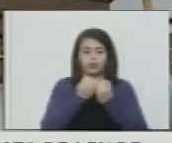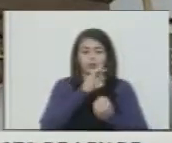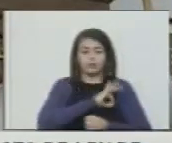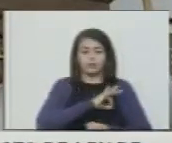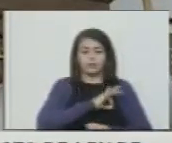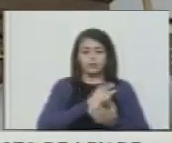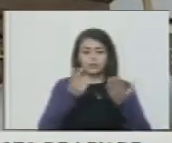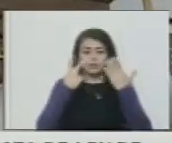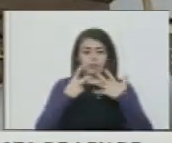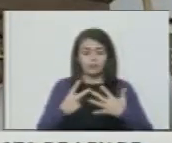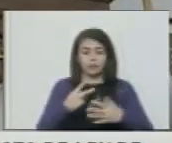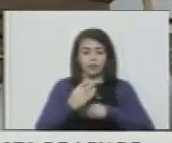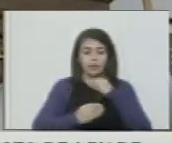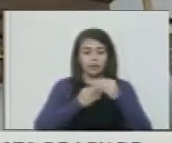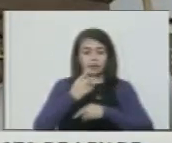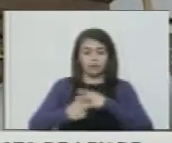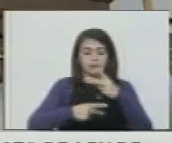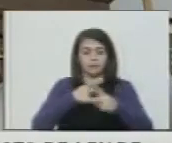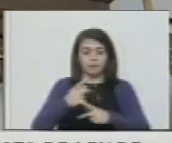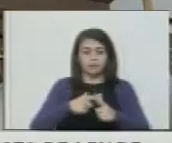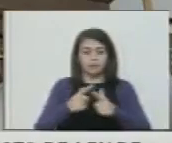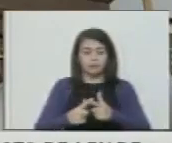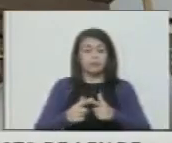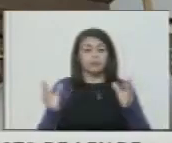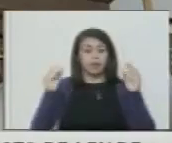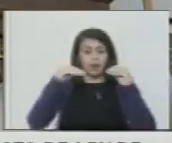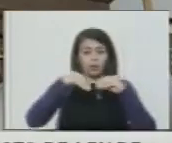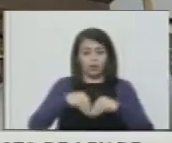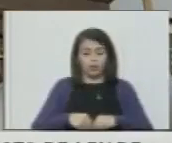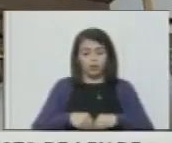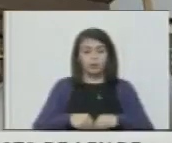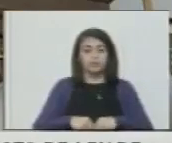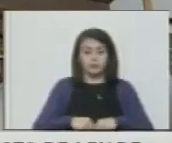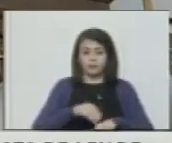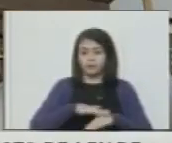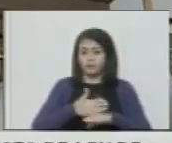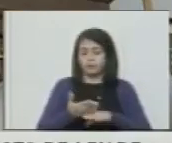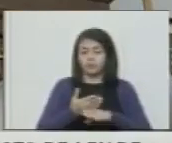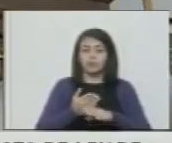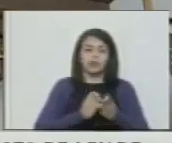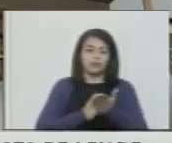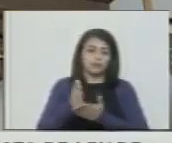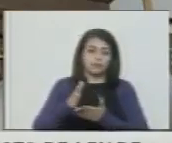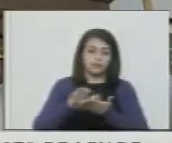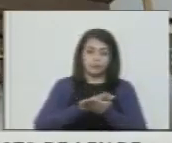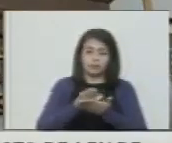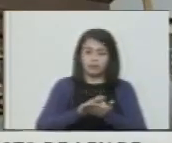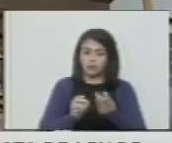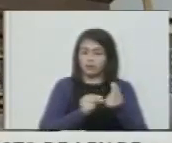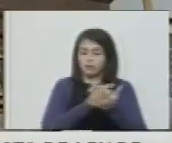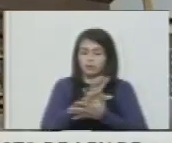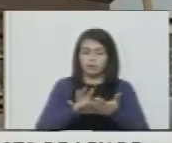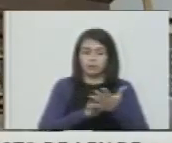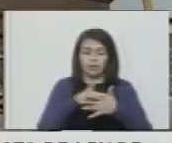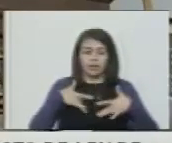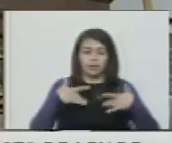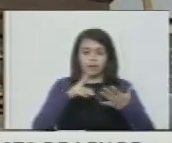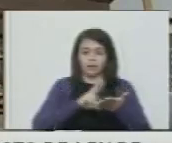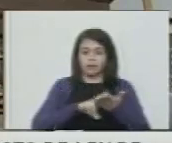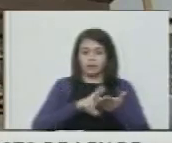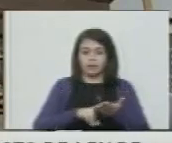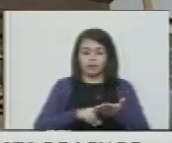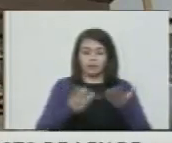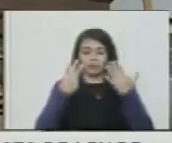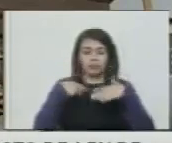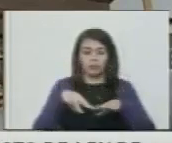social. 7. Llevar a cabo procedimientos de conciliación y arbitraje como medios de solución de conflictos en la